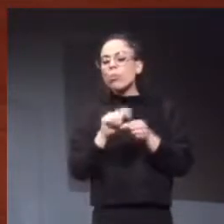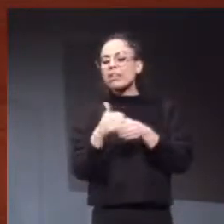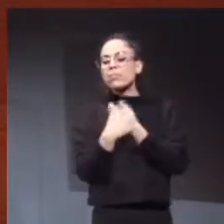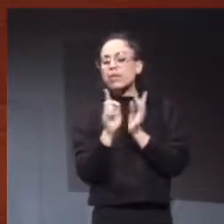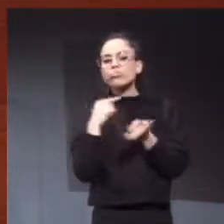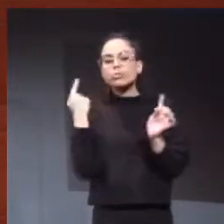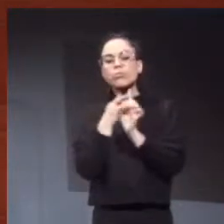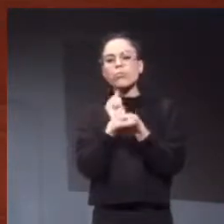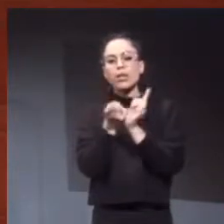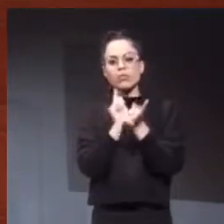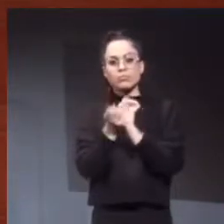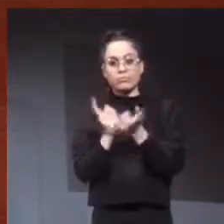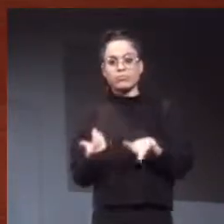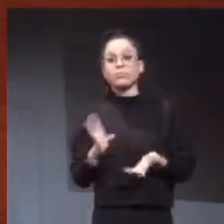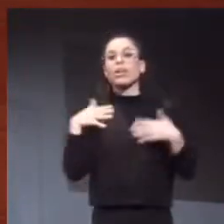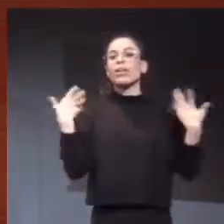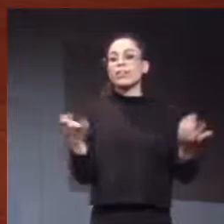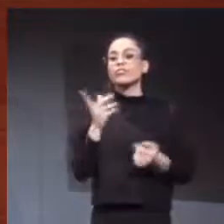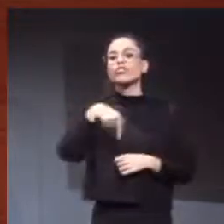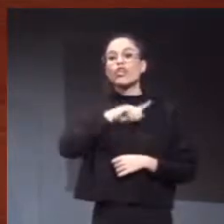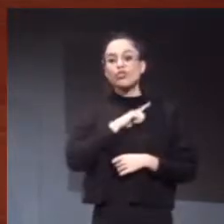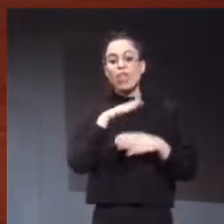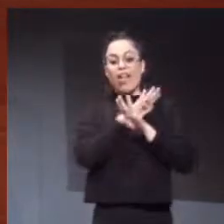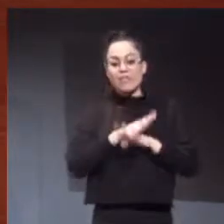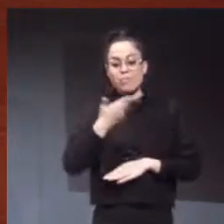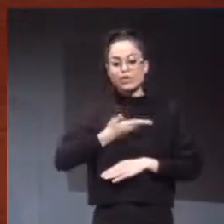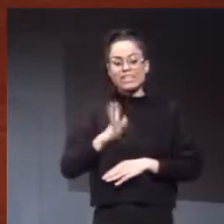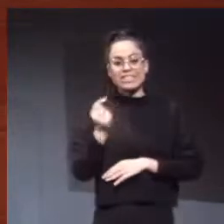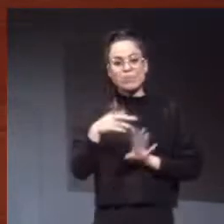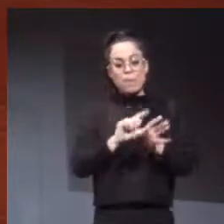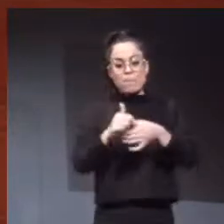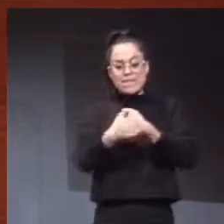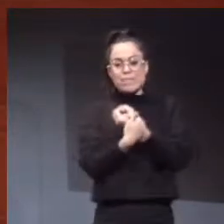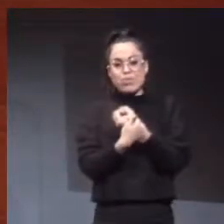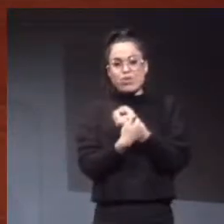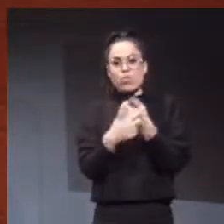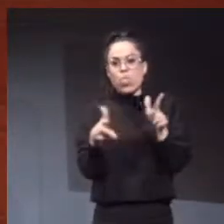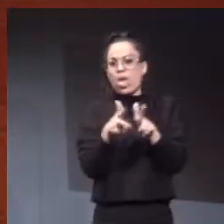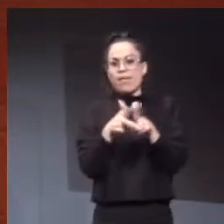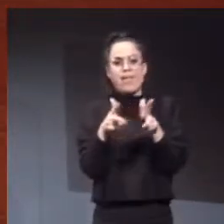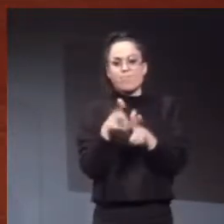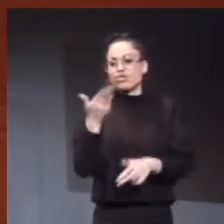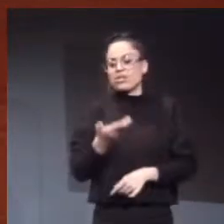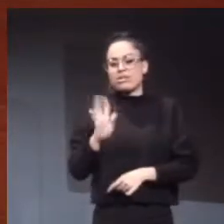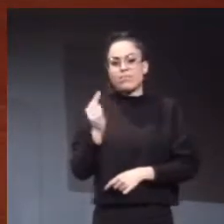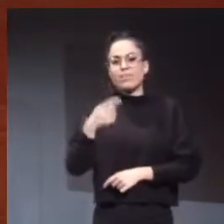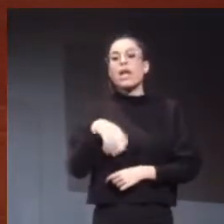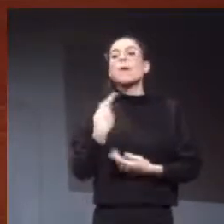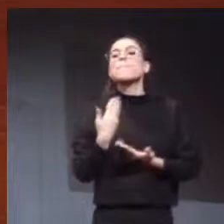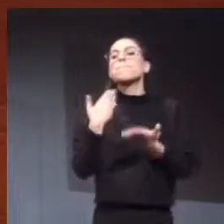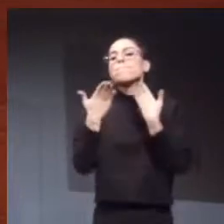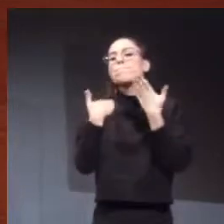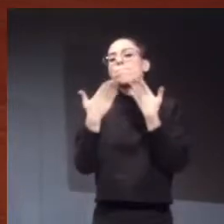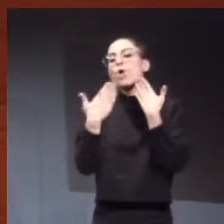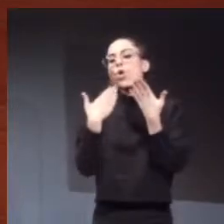nuevo, como no podía ser de otra manera, ponemos la participación ciudadana en primera línea. Después del monólogo de Alberto, tendremos ocasión